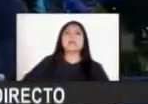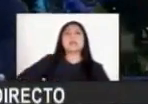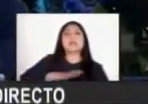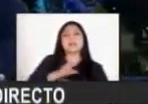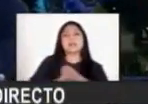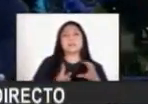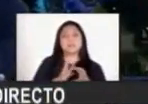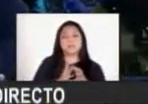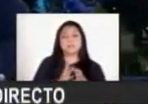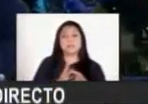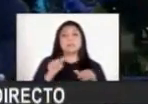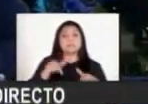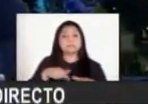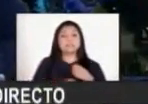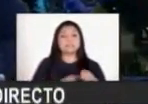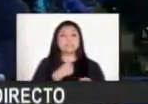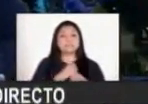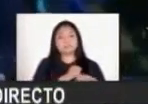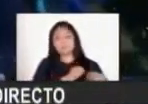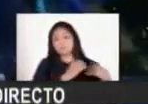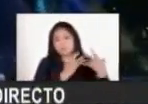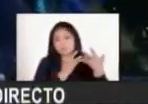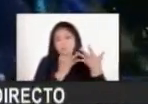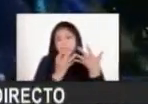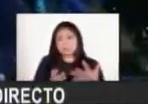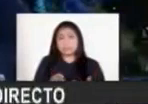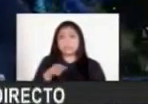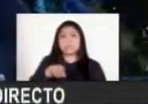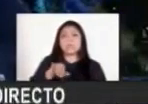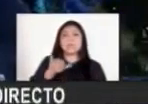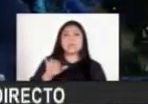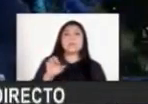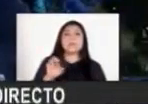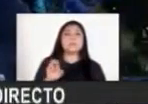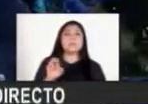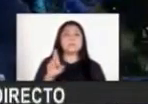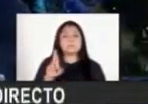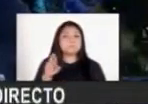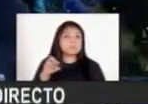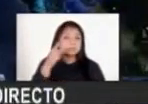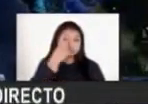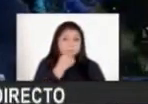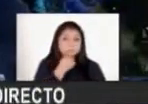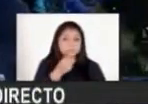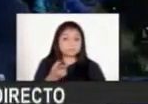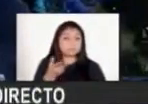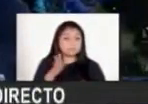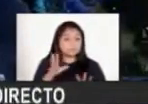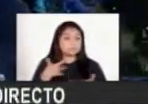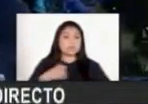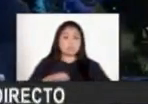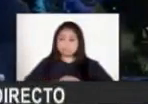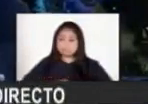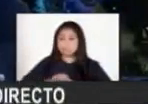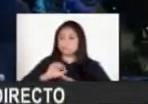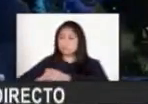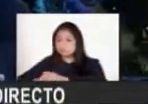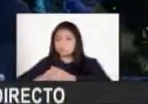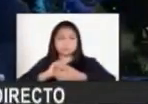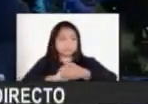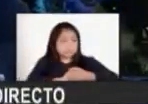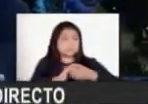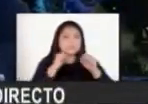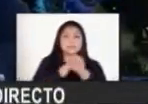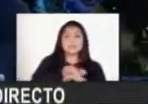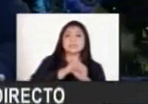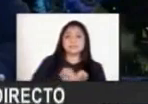En estos años, a través del MIRPS, se han logrado alianzas estratégicas que se traducen en